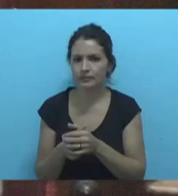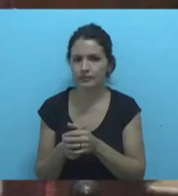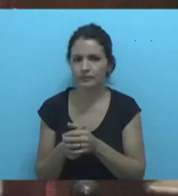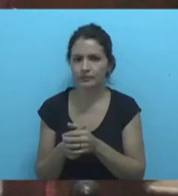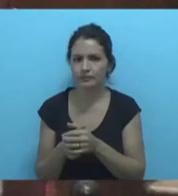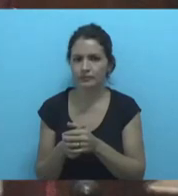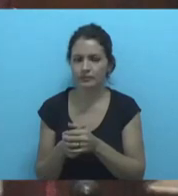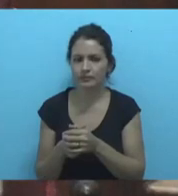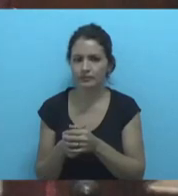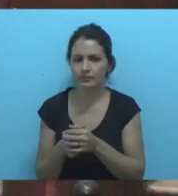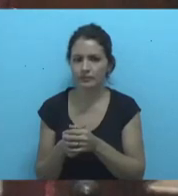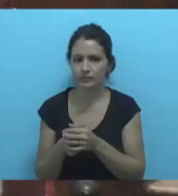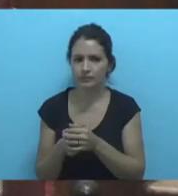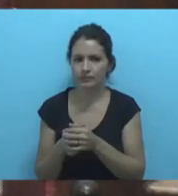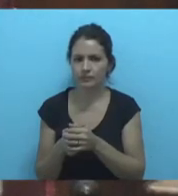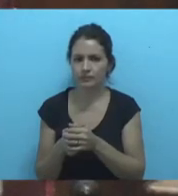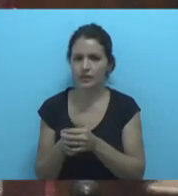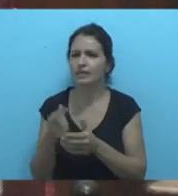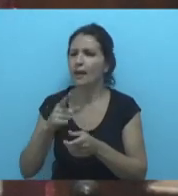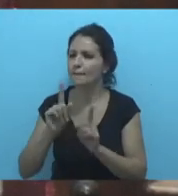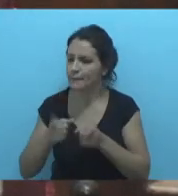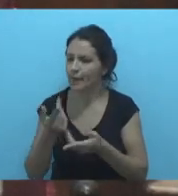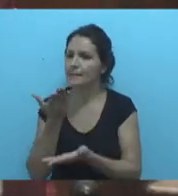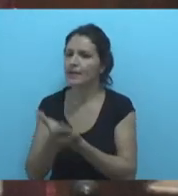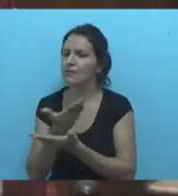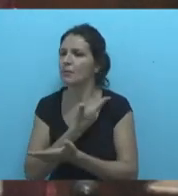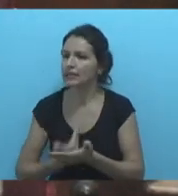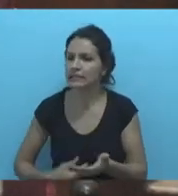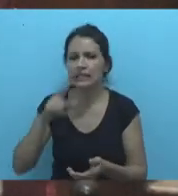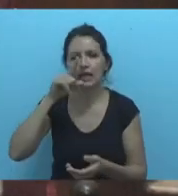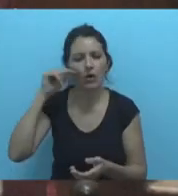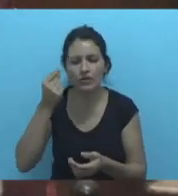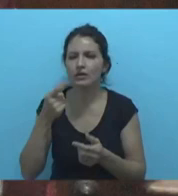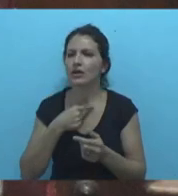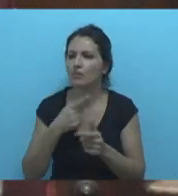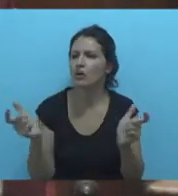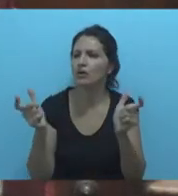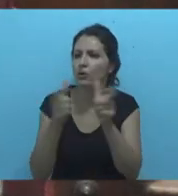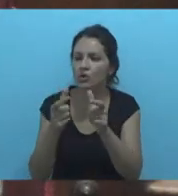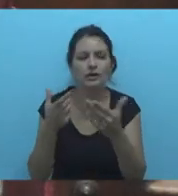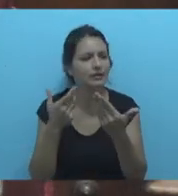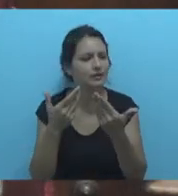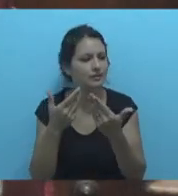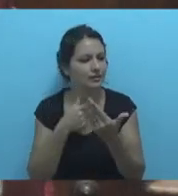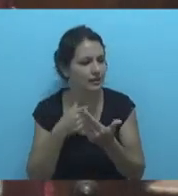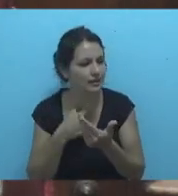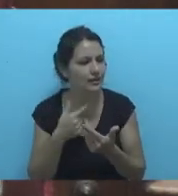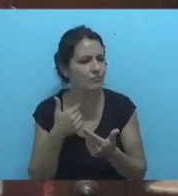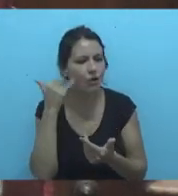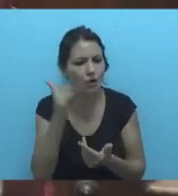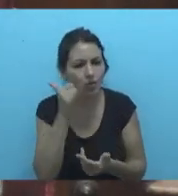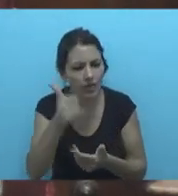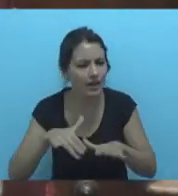nos cruzamos a la Casa de Gobierno a pedir al Presidente de la República también una audiencia, porque queremos imponerlo y a plantearle de que la